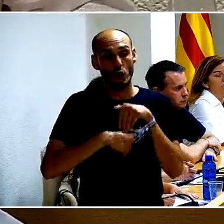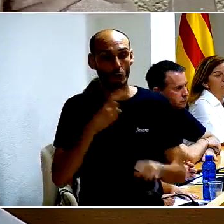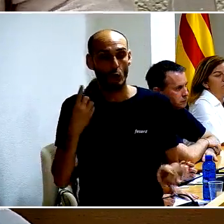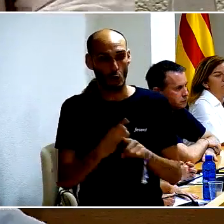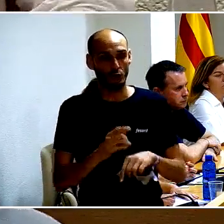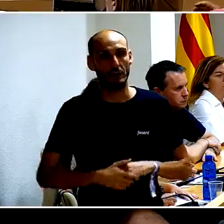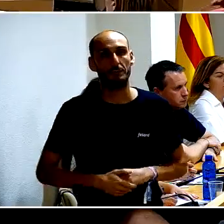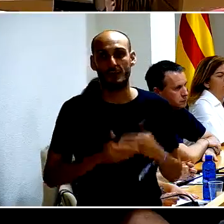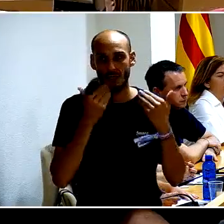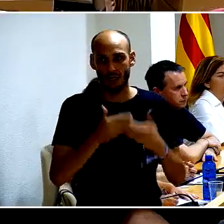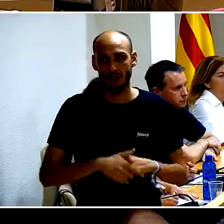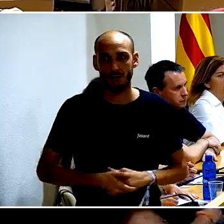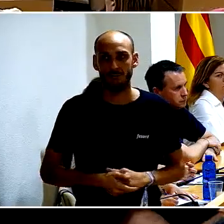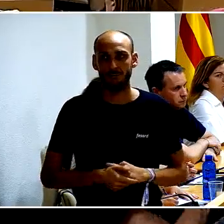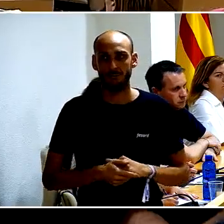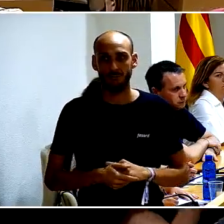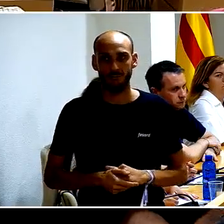contra. Gracias.